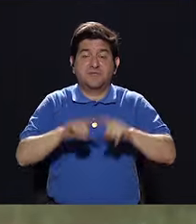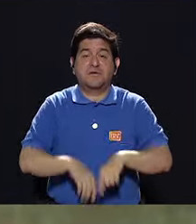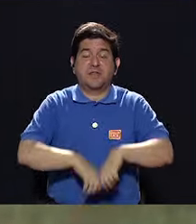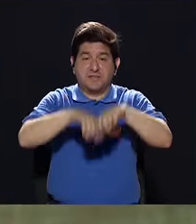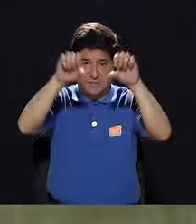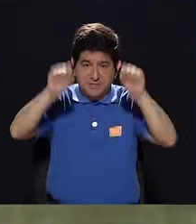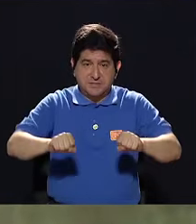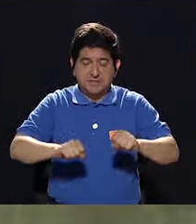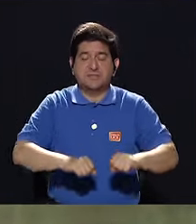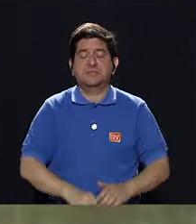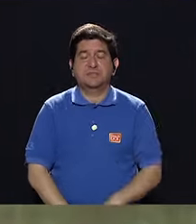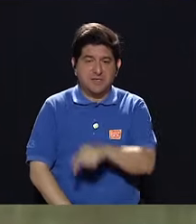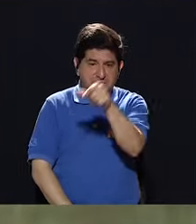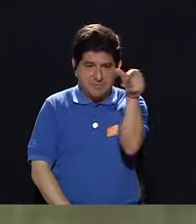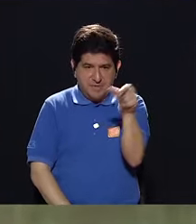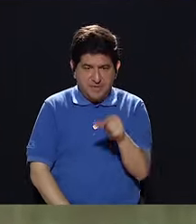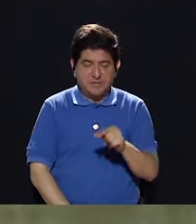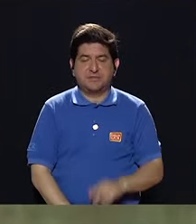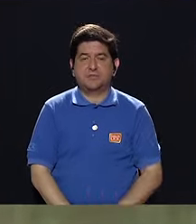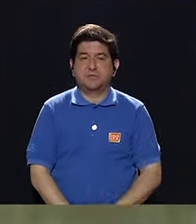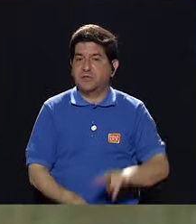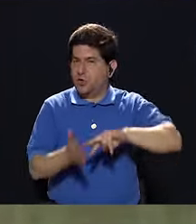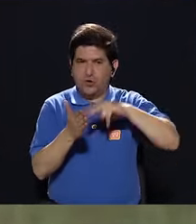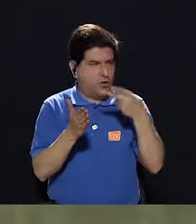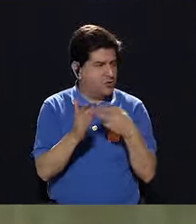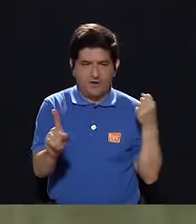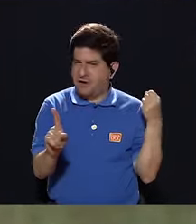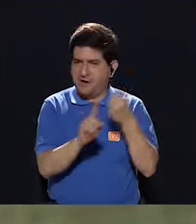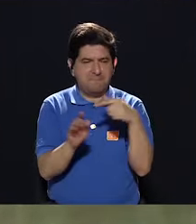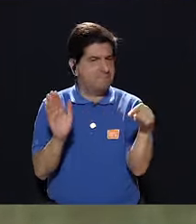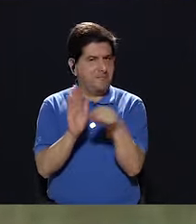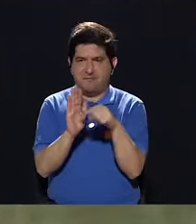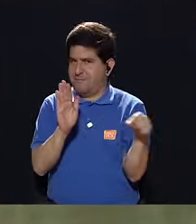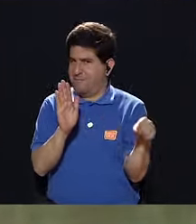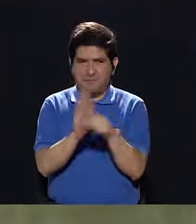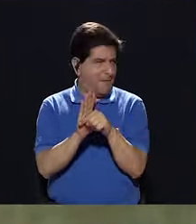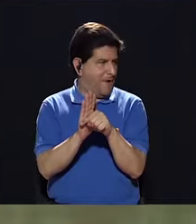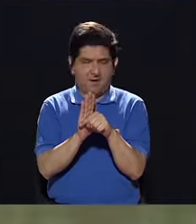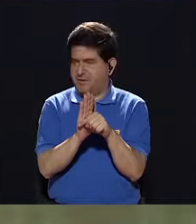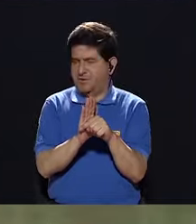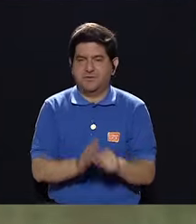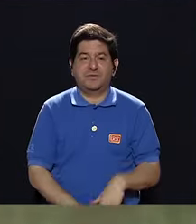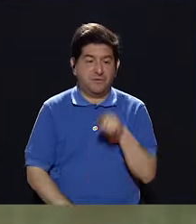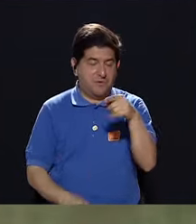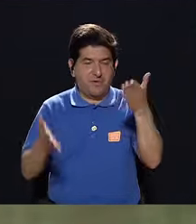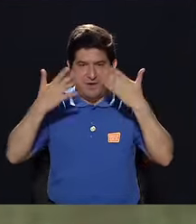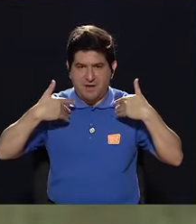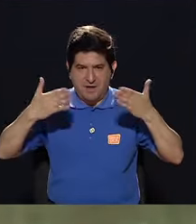los ecosistemas ribereños. Entonces, no estaríamos generando un impacto negativo